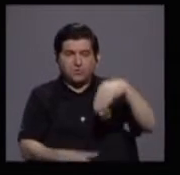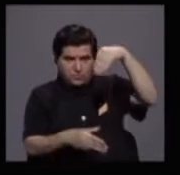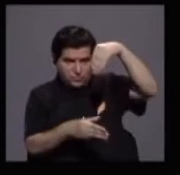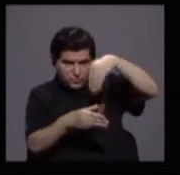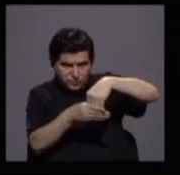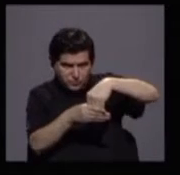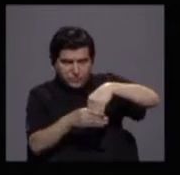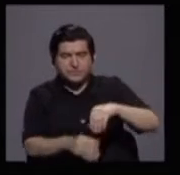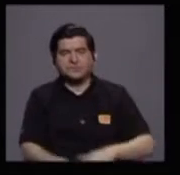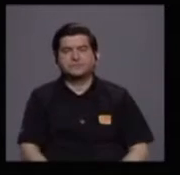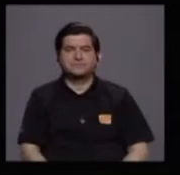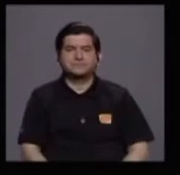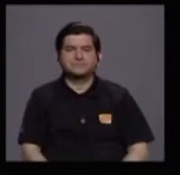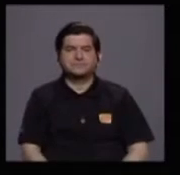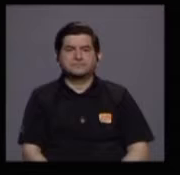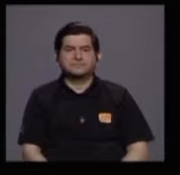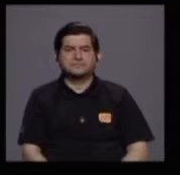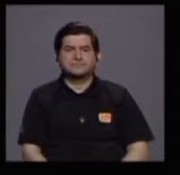entorno.